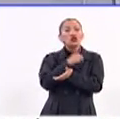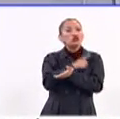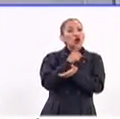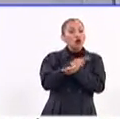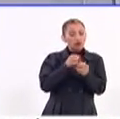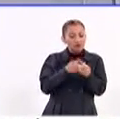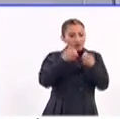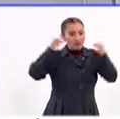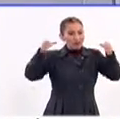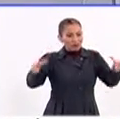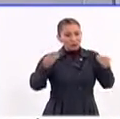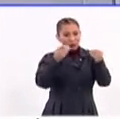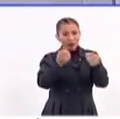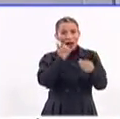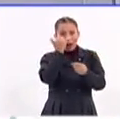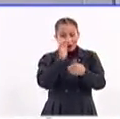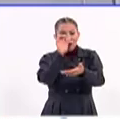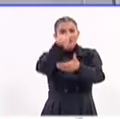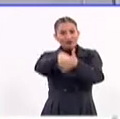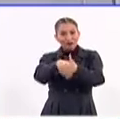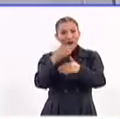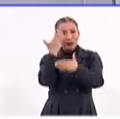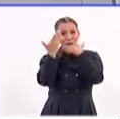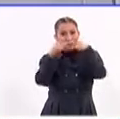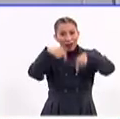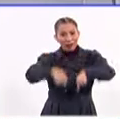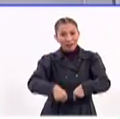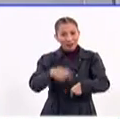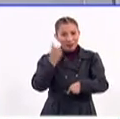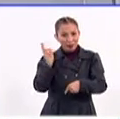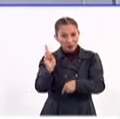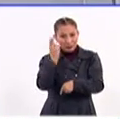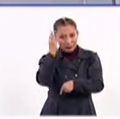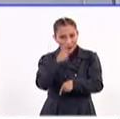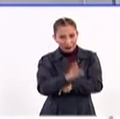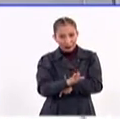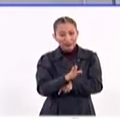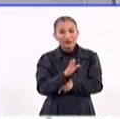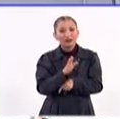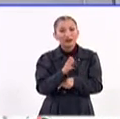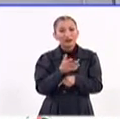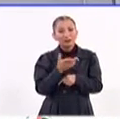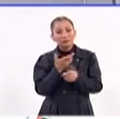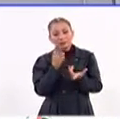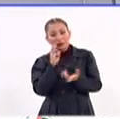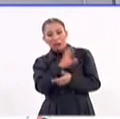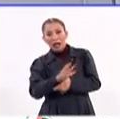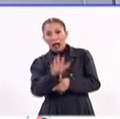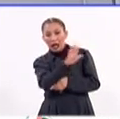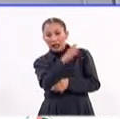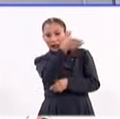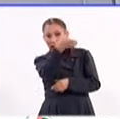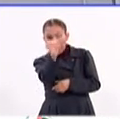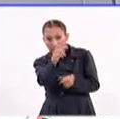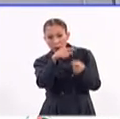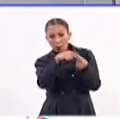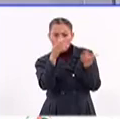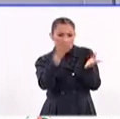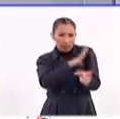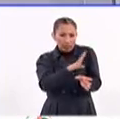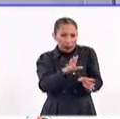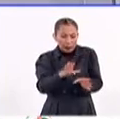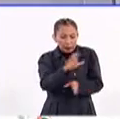ha incrementado de manera significativa la matrícula de la mujer al campo de la agricultura en